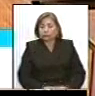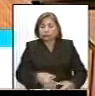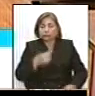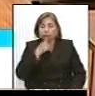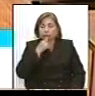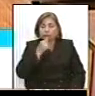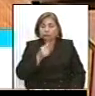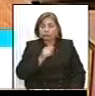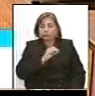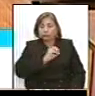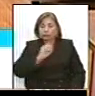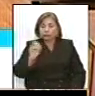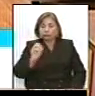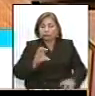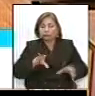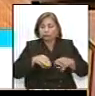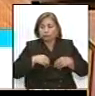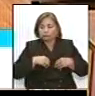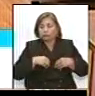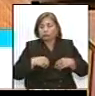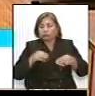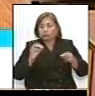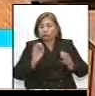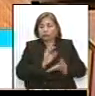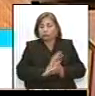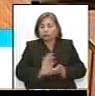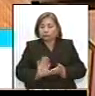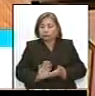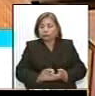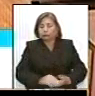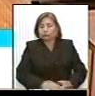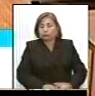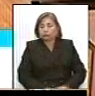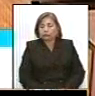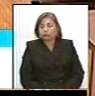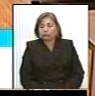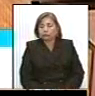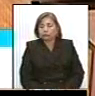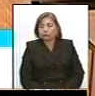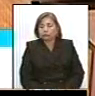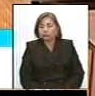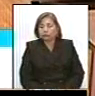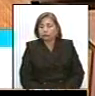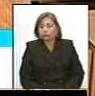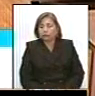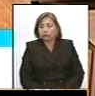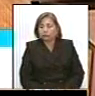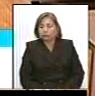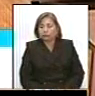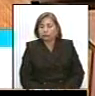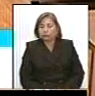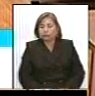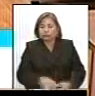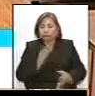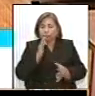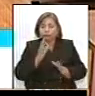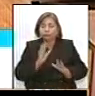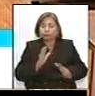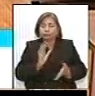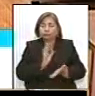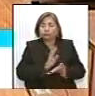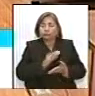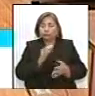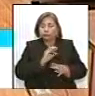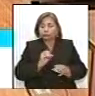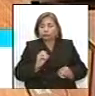Ha sido desaprobado, presidenta, o rechazado. Cuestión de orden, presidenta, por favor. Si me deja terminar, yo le doy la palabra en este momento. Ha